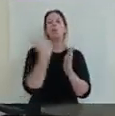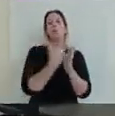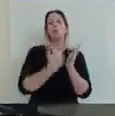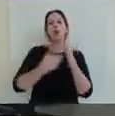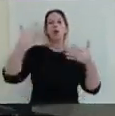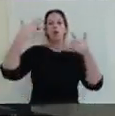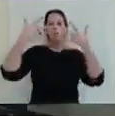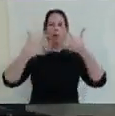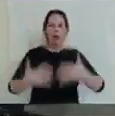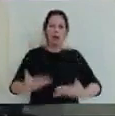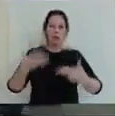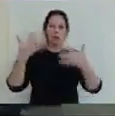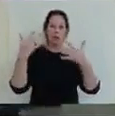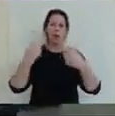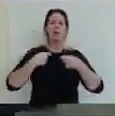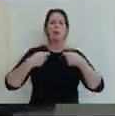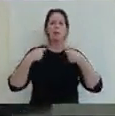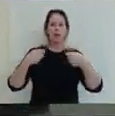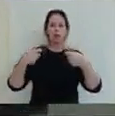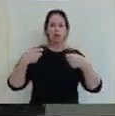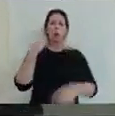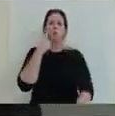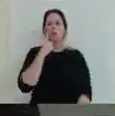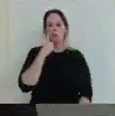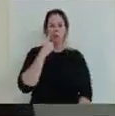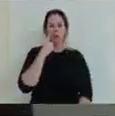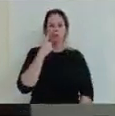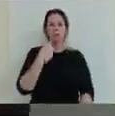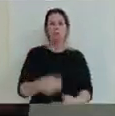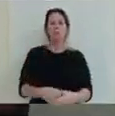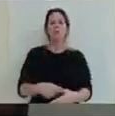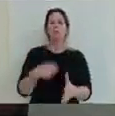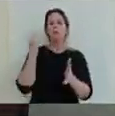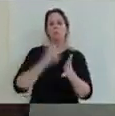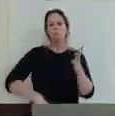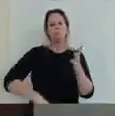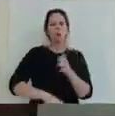recursos y presupuesto de gasto y balance anual del año 2018.